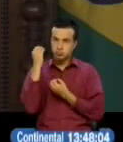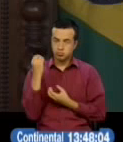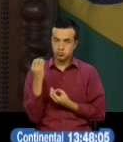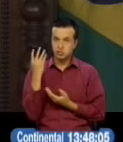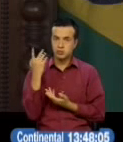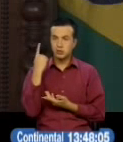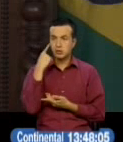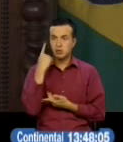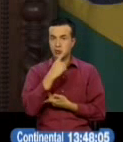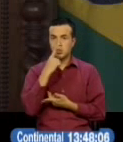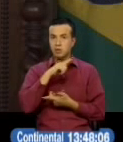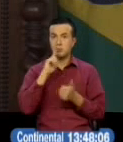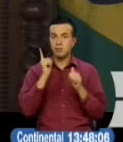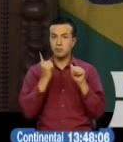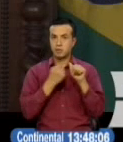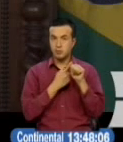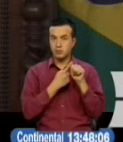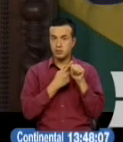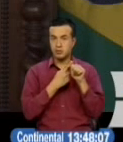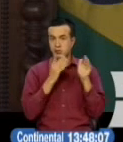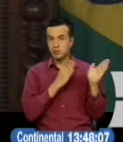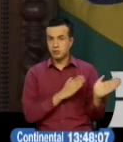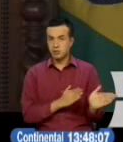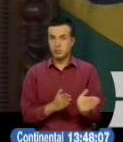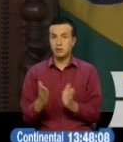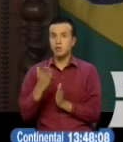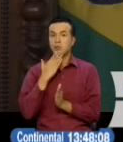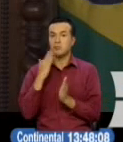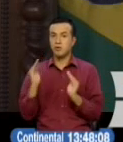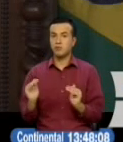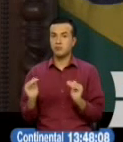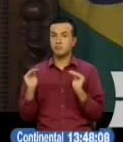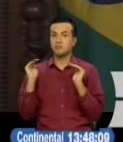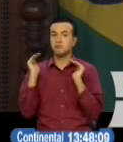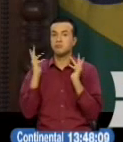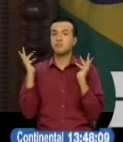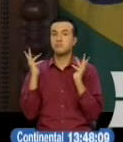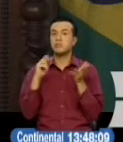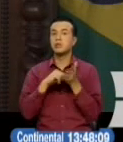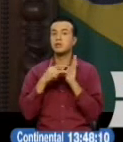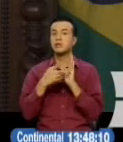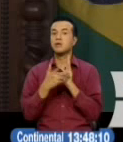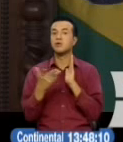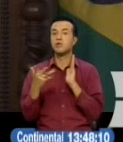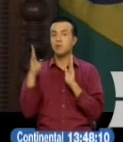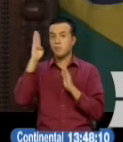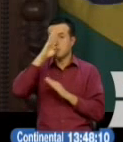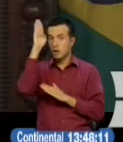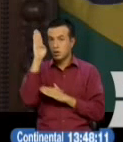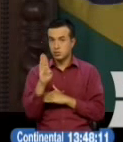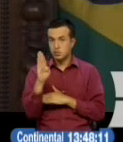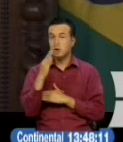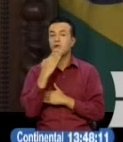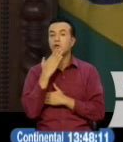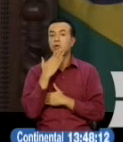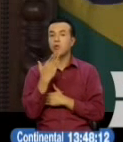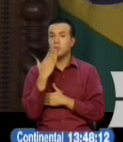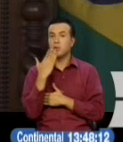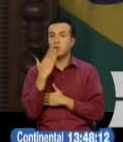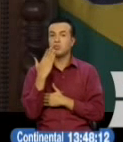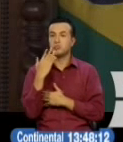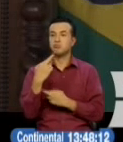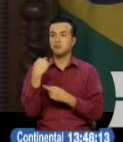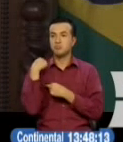realizar las primeras verificaciones de la información que vayamos a recibir, esto se realizará aquí en el Brasil a través de una fuerza de